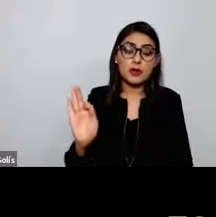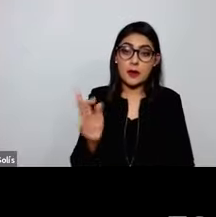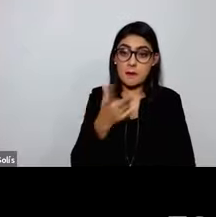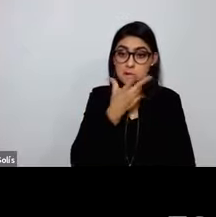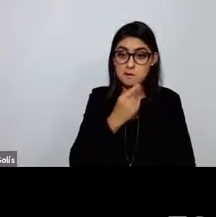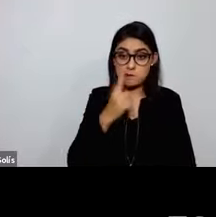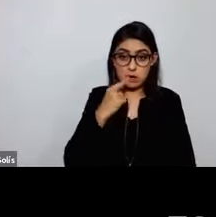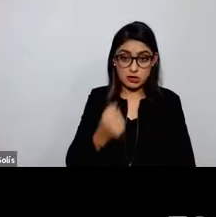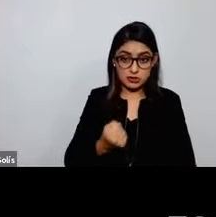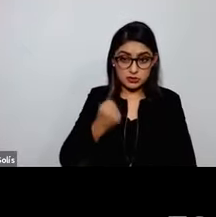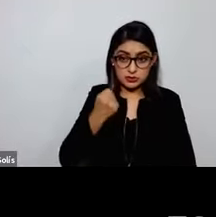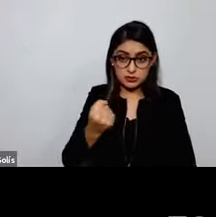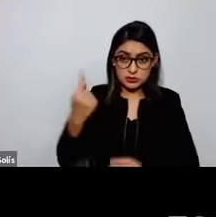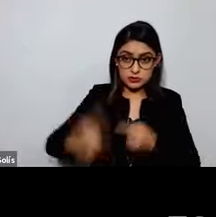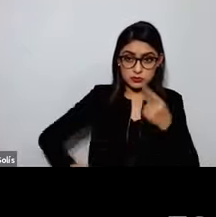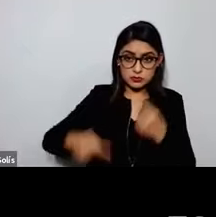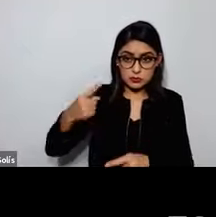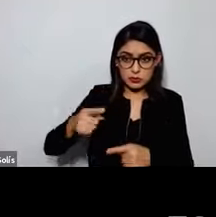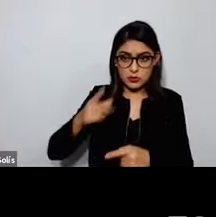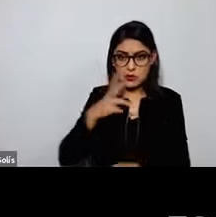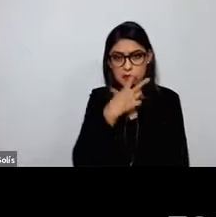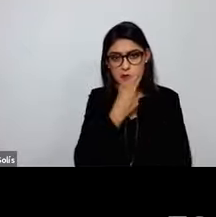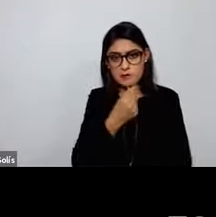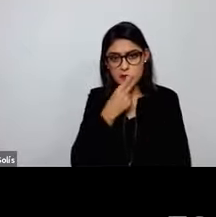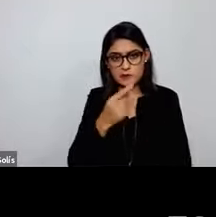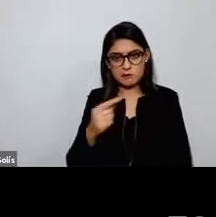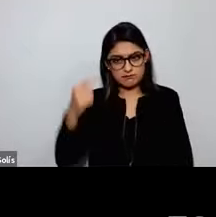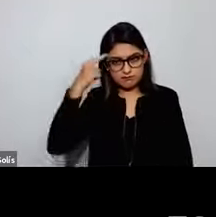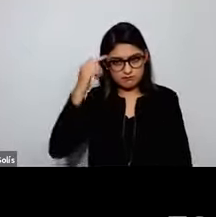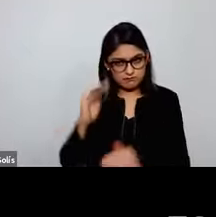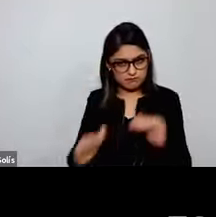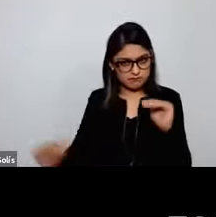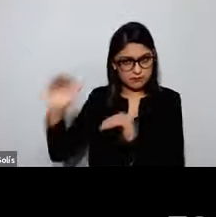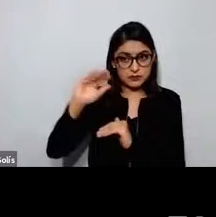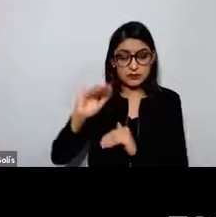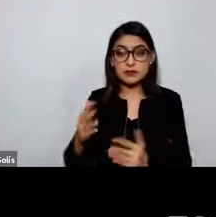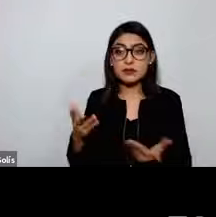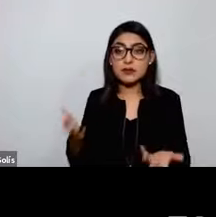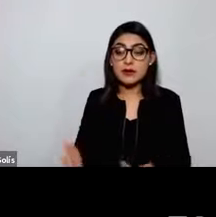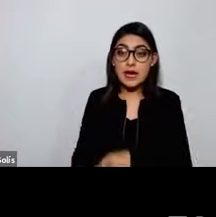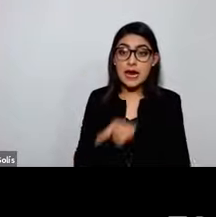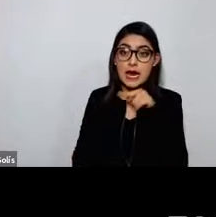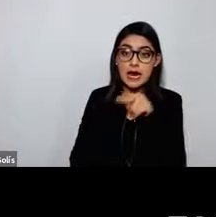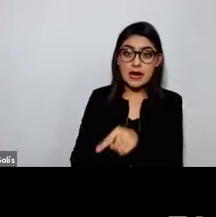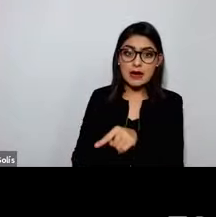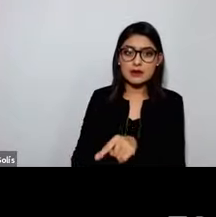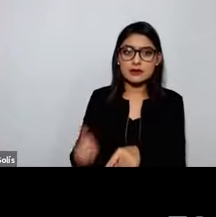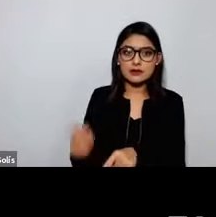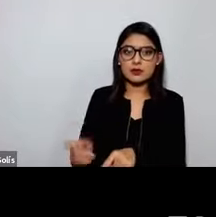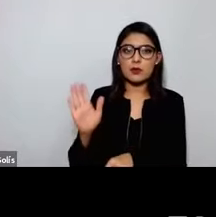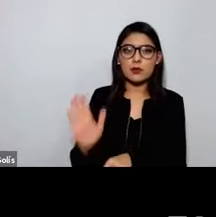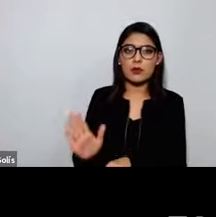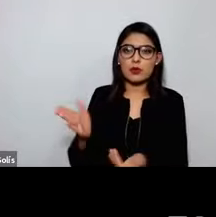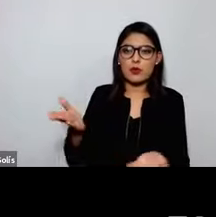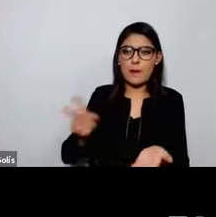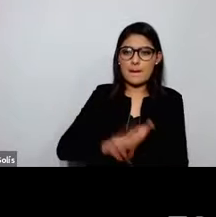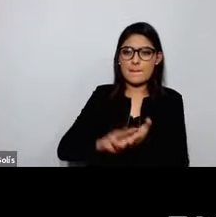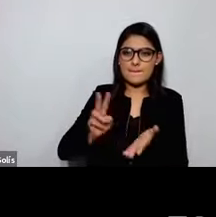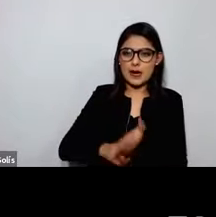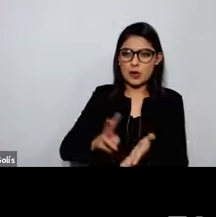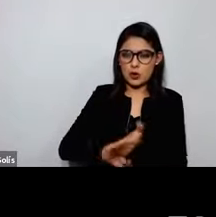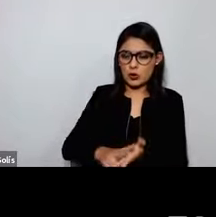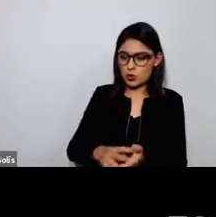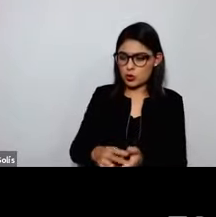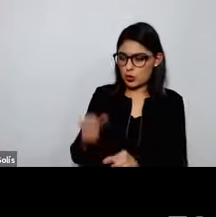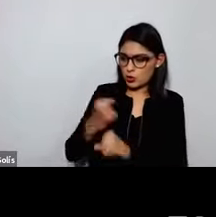machismo permiten otorgar mayor valor a todas las cosas que se asocian a lo